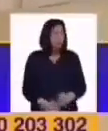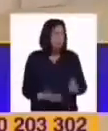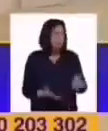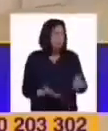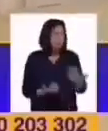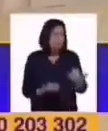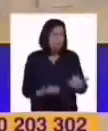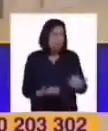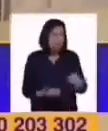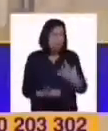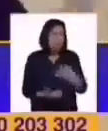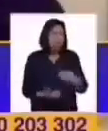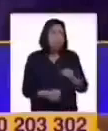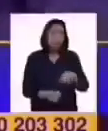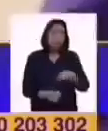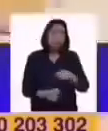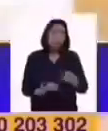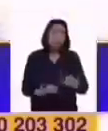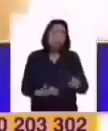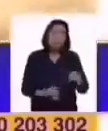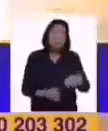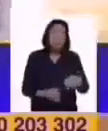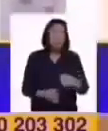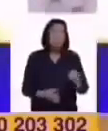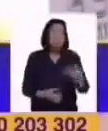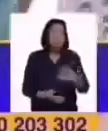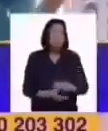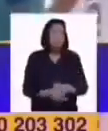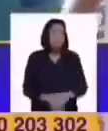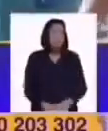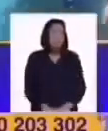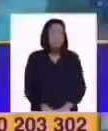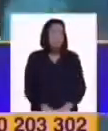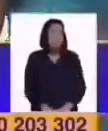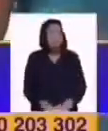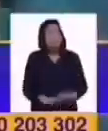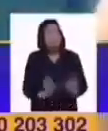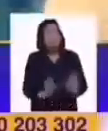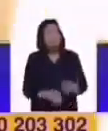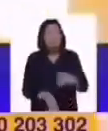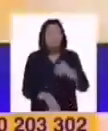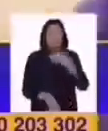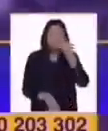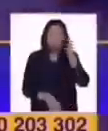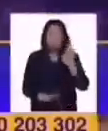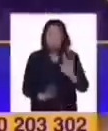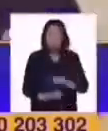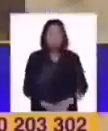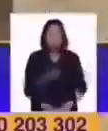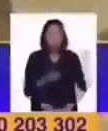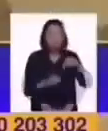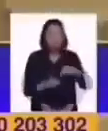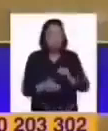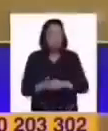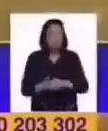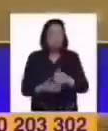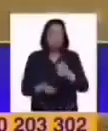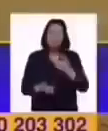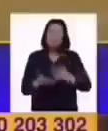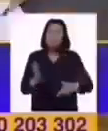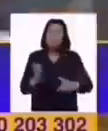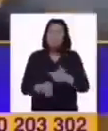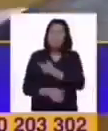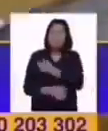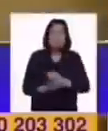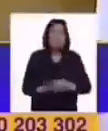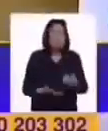y esto recién se vendrá hoy y acá nos hemos enterado sí eso no lo sabíamos antes a algunas